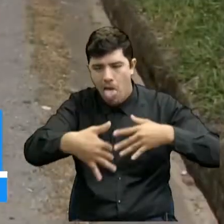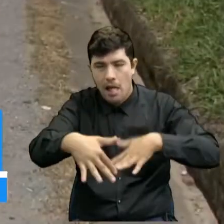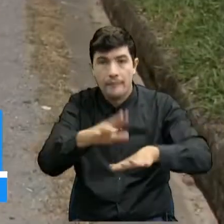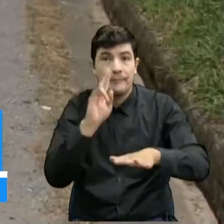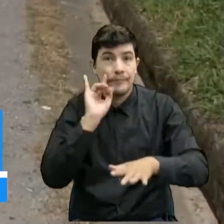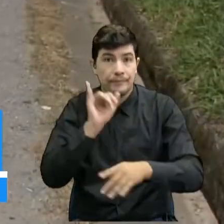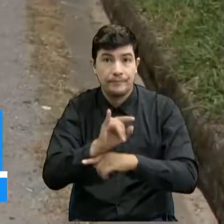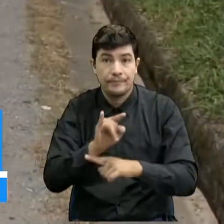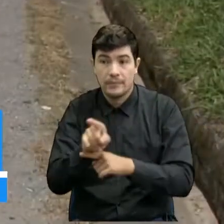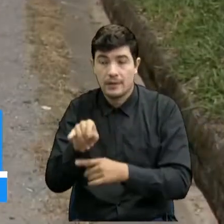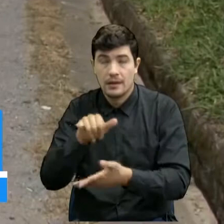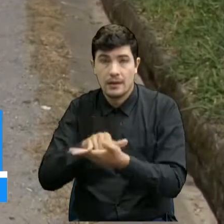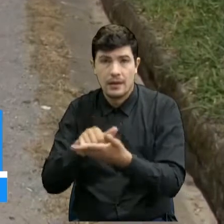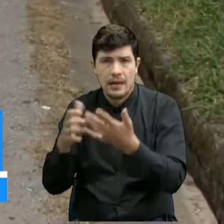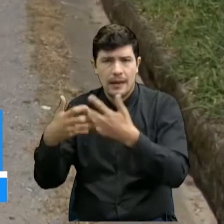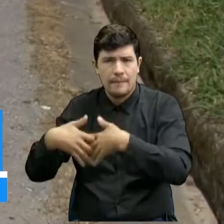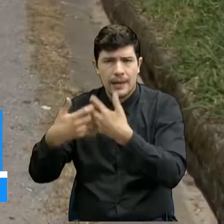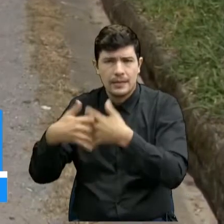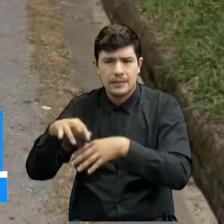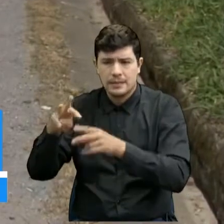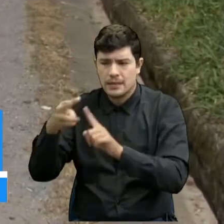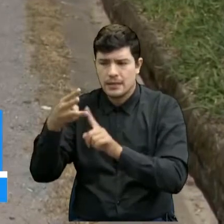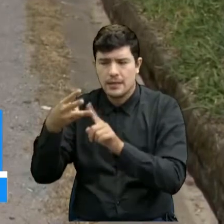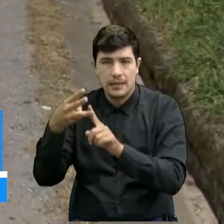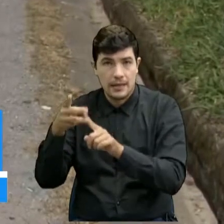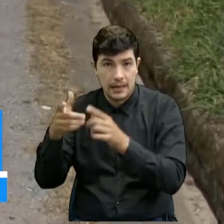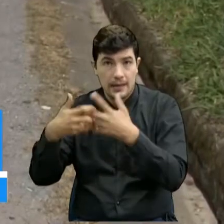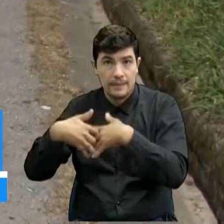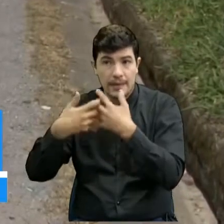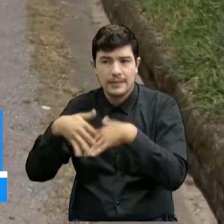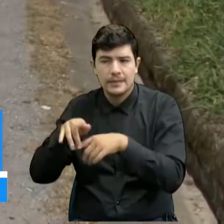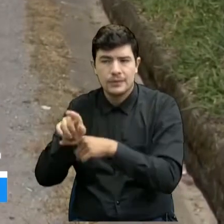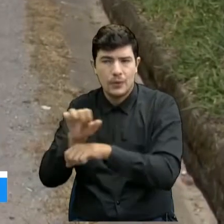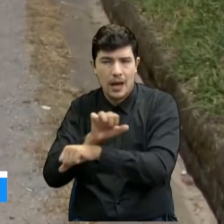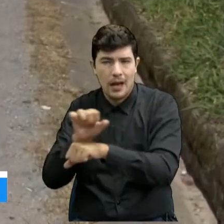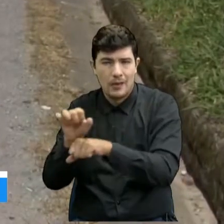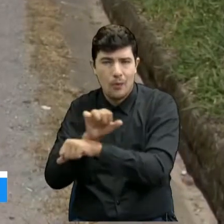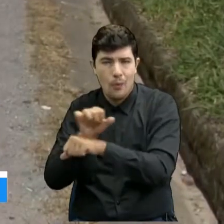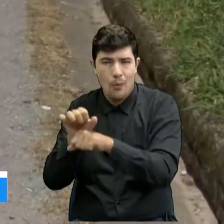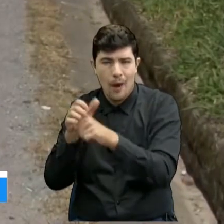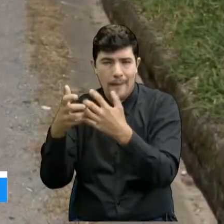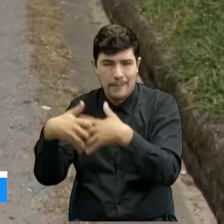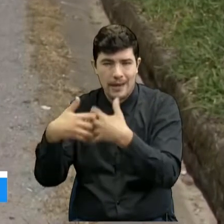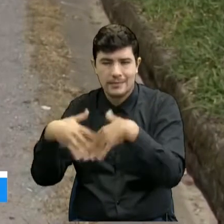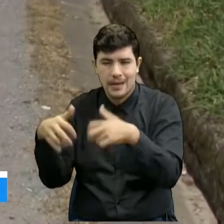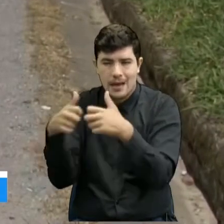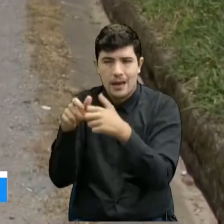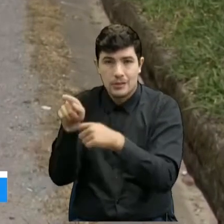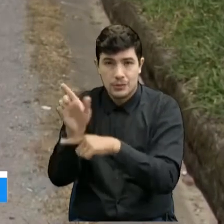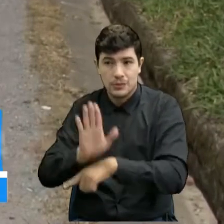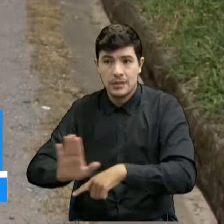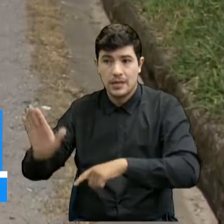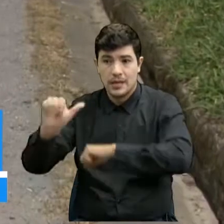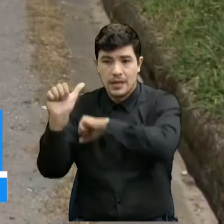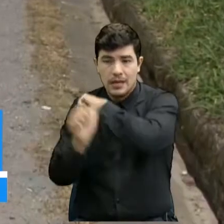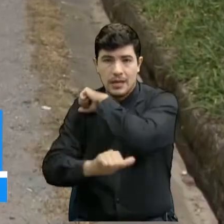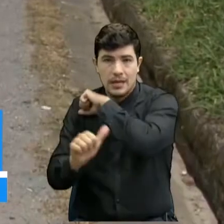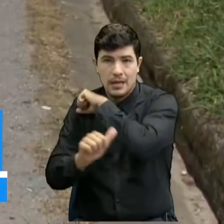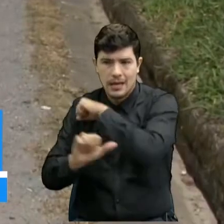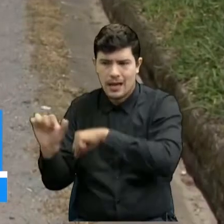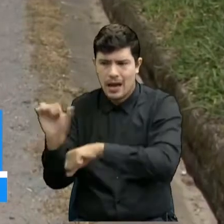el vehículo de una empresa contratista de la empresa electrificadora del departamento de Boyacá se fue a